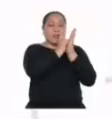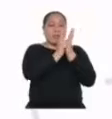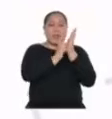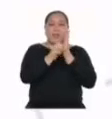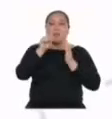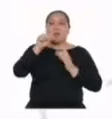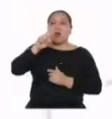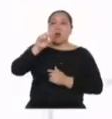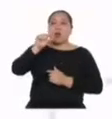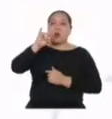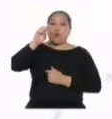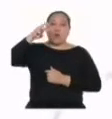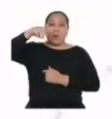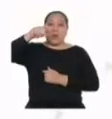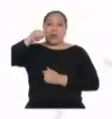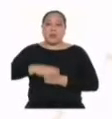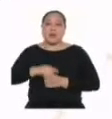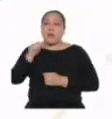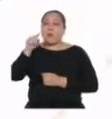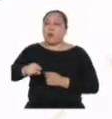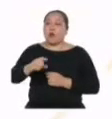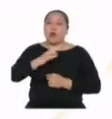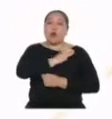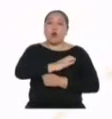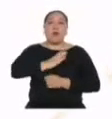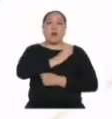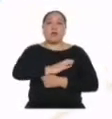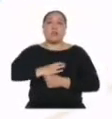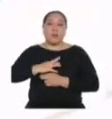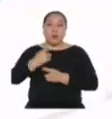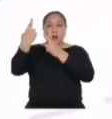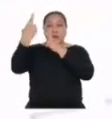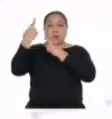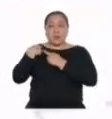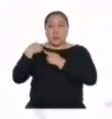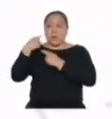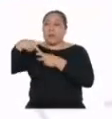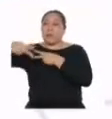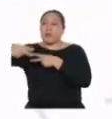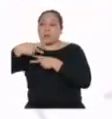ayudar a fomentar un comportamiento responsable de los vecinos con respecto al arrojo de basura y